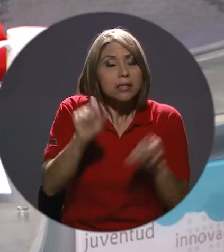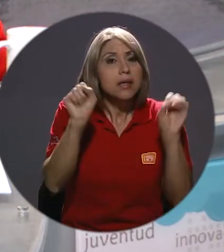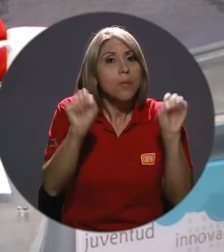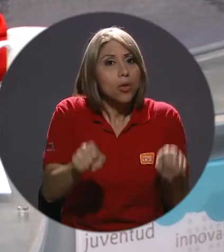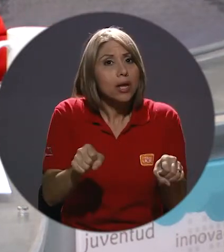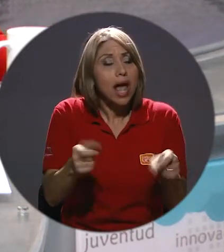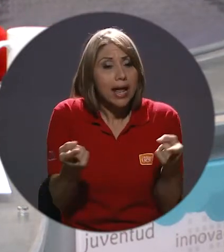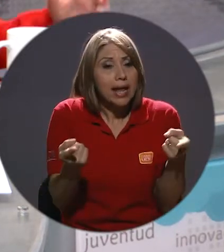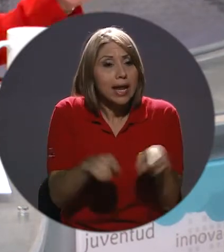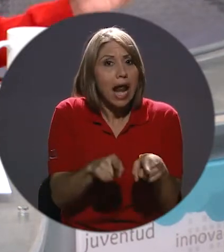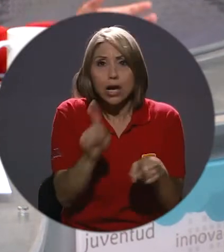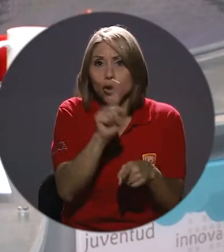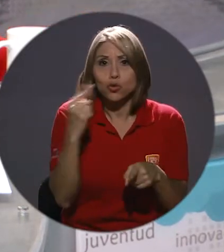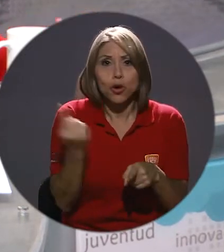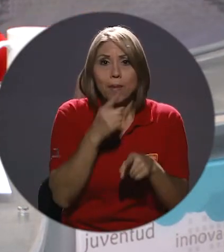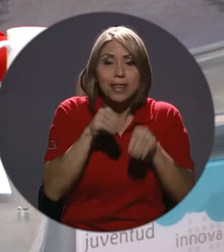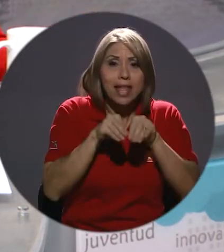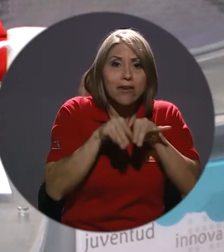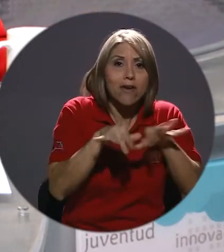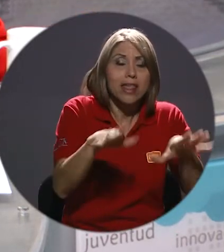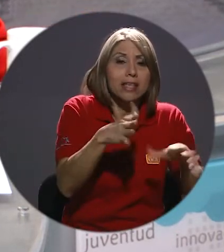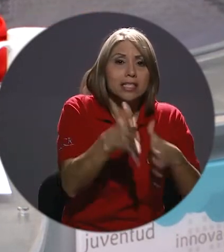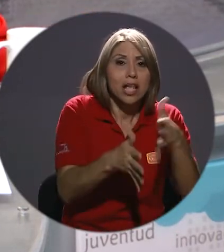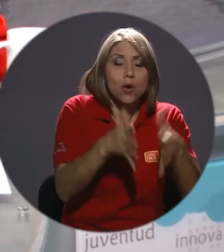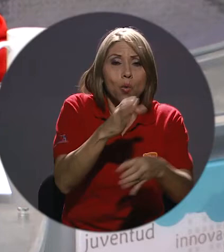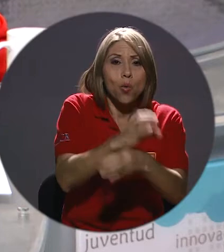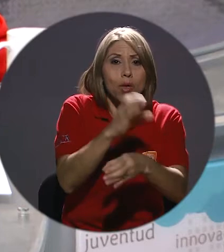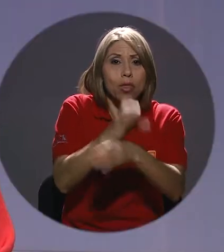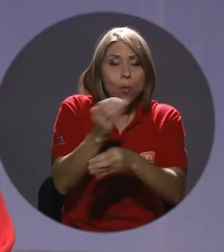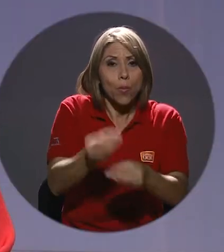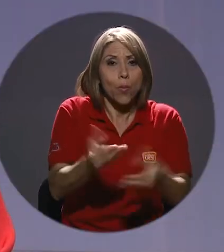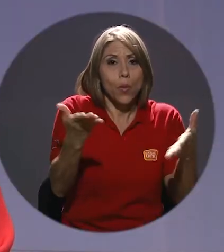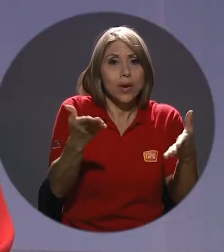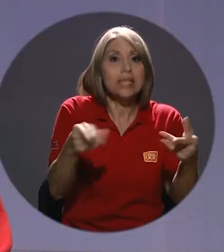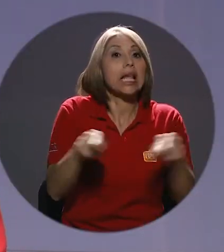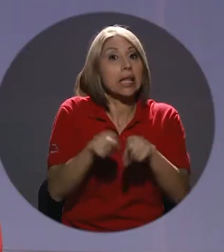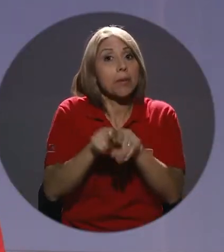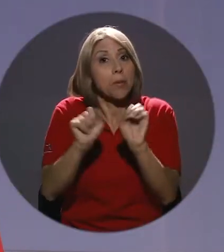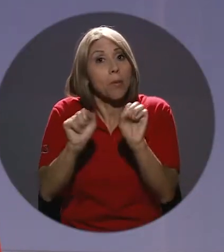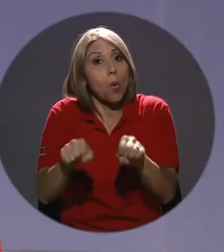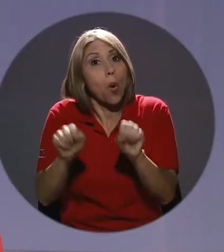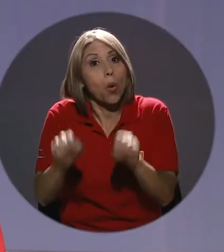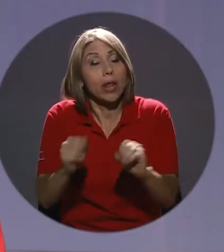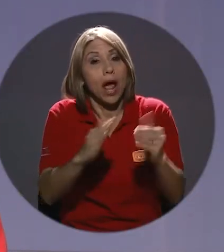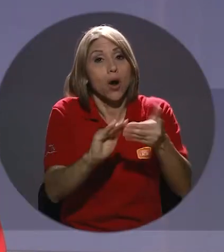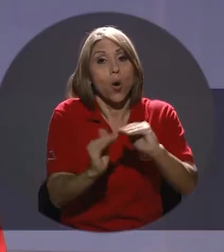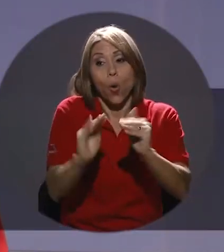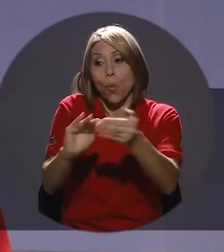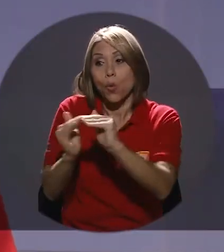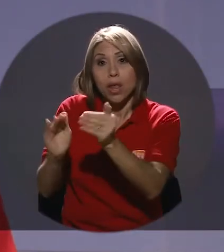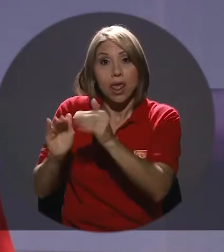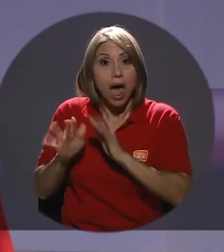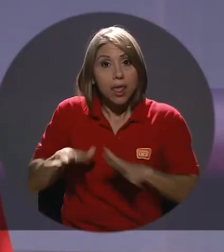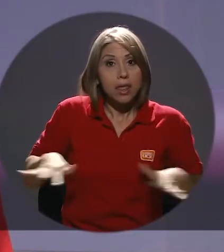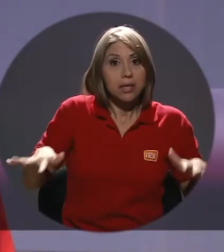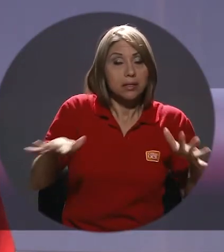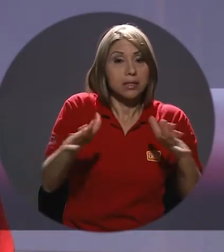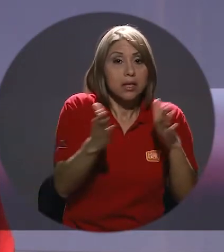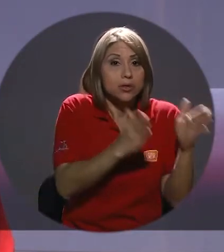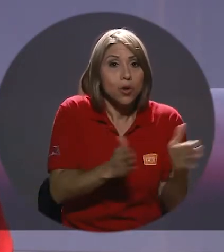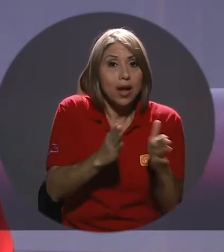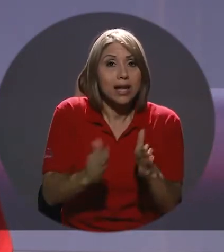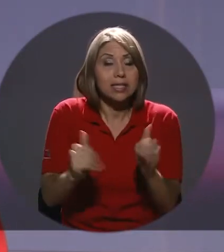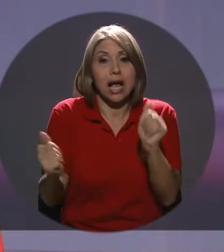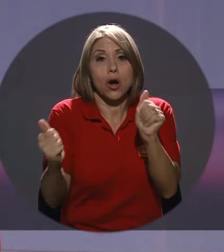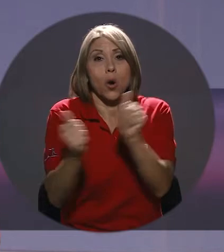de organizaciones, no solamente las redes de cuidado que brinda el Estado para la población más vulnerable, sino cómo las comunidades también se organizan a nivel también de